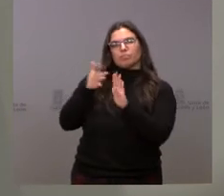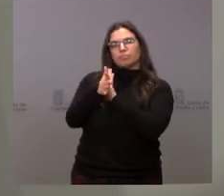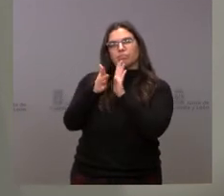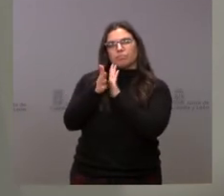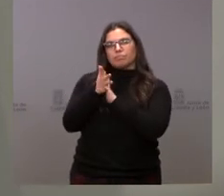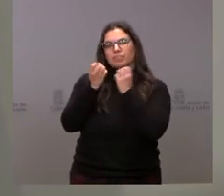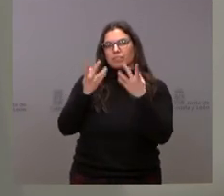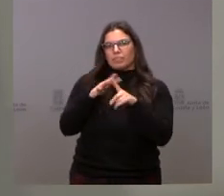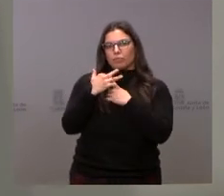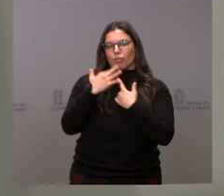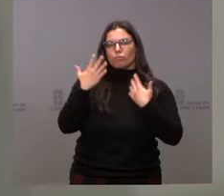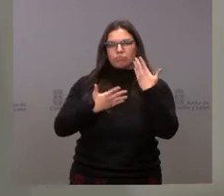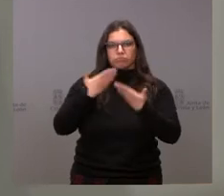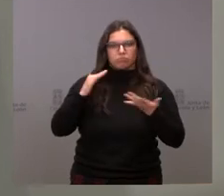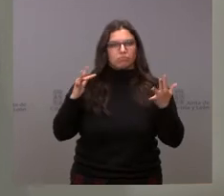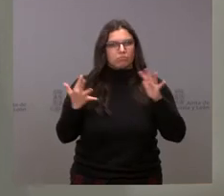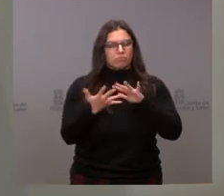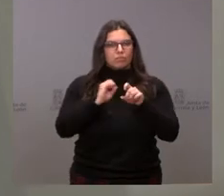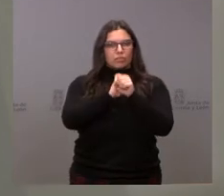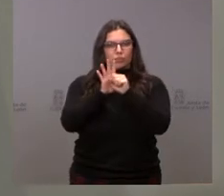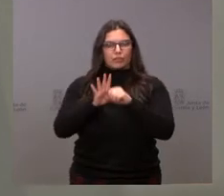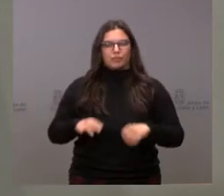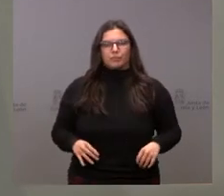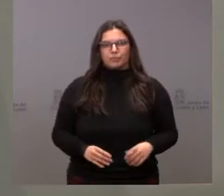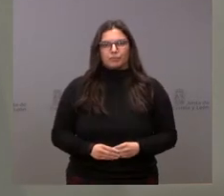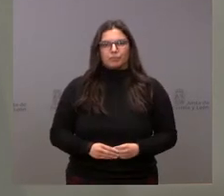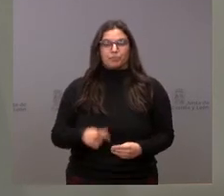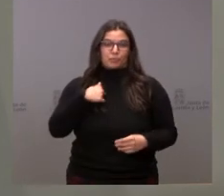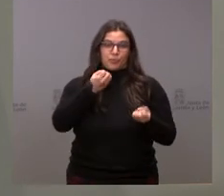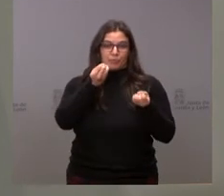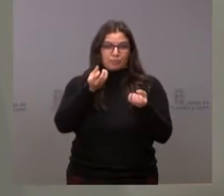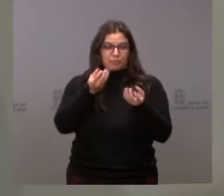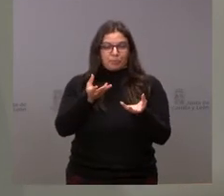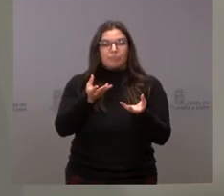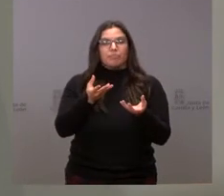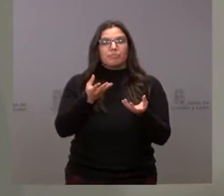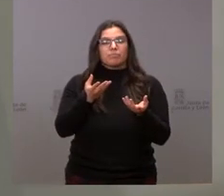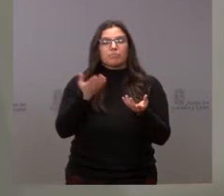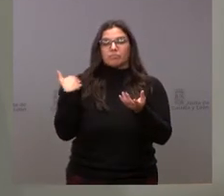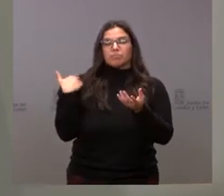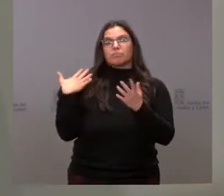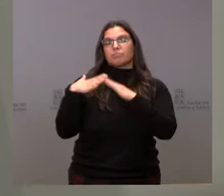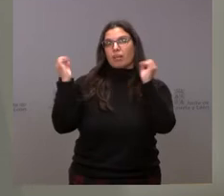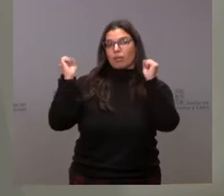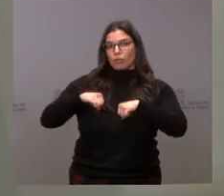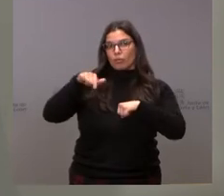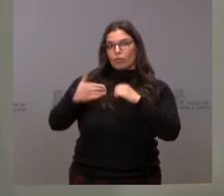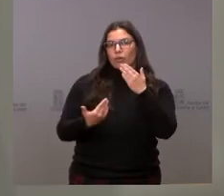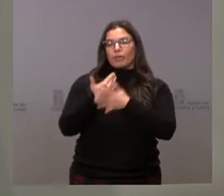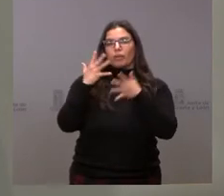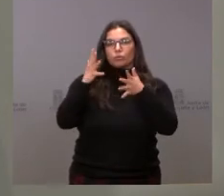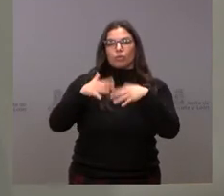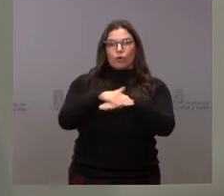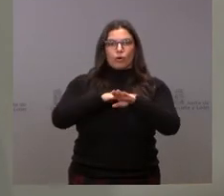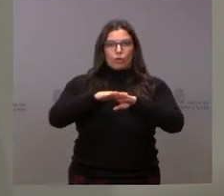la situación ya la evolución de la pandemia yo les comentaré cuáles han sido los principales acuerdos esta mañana en el consejo